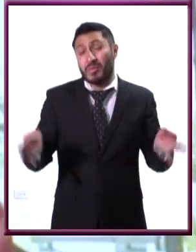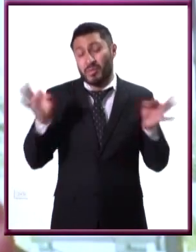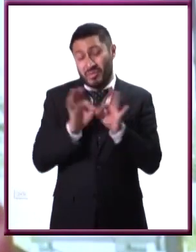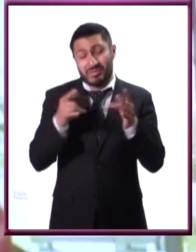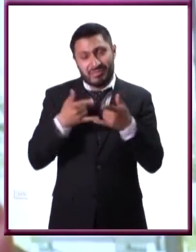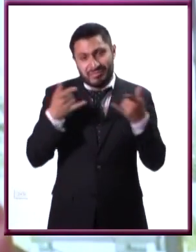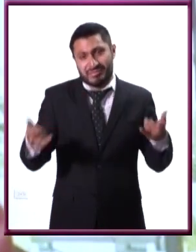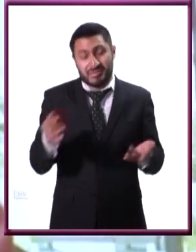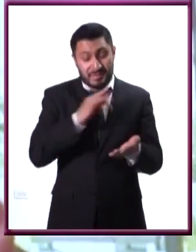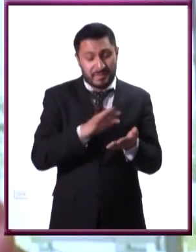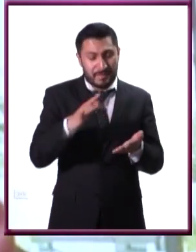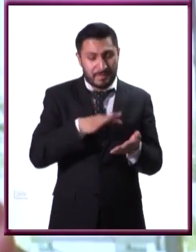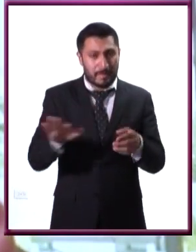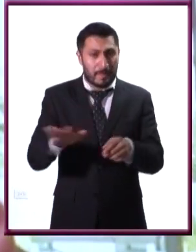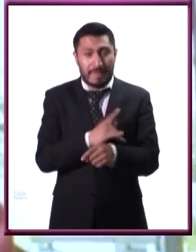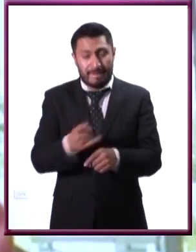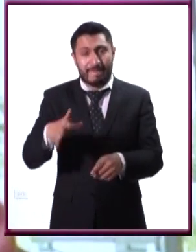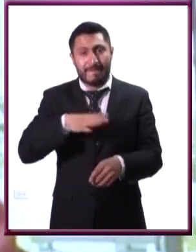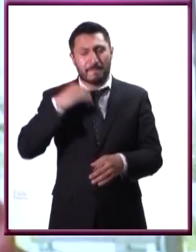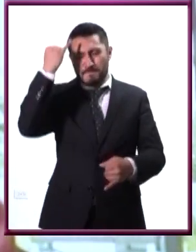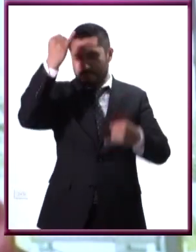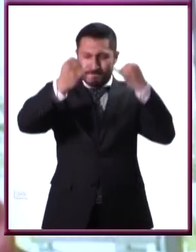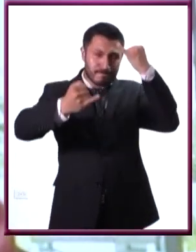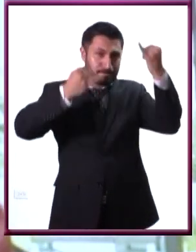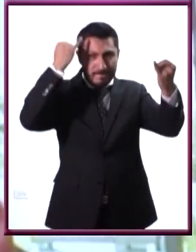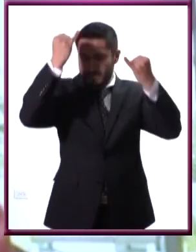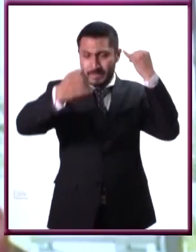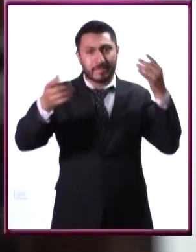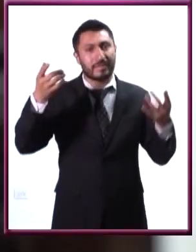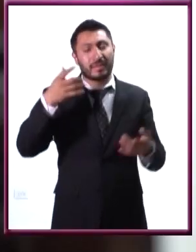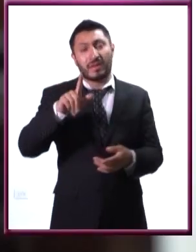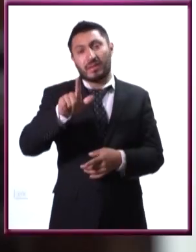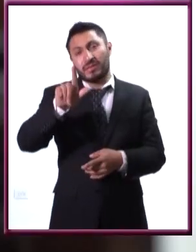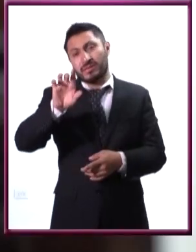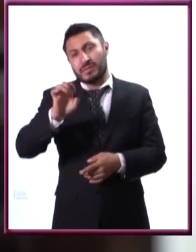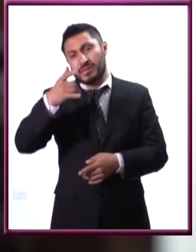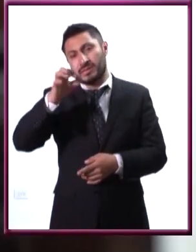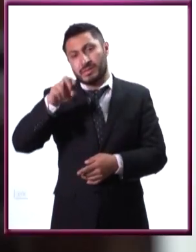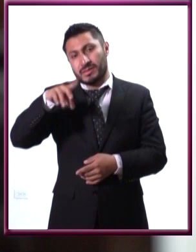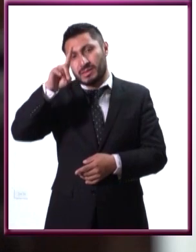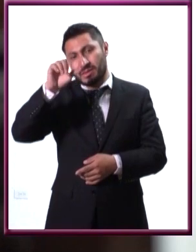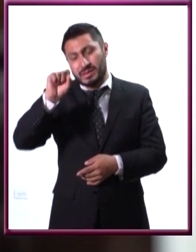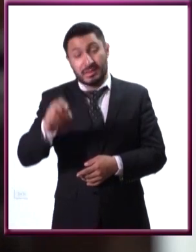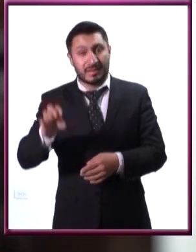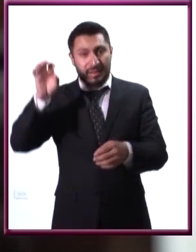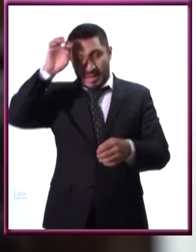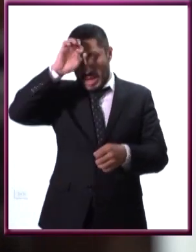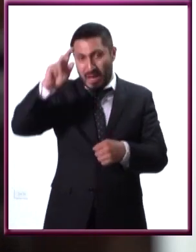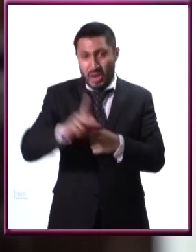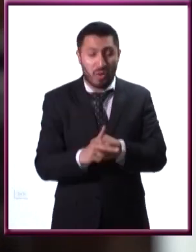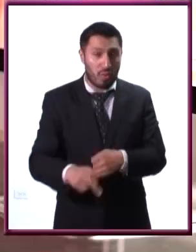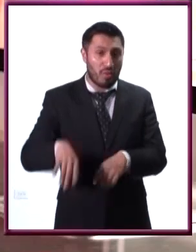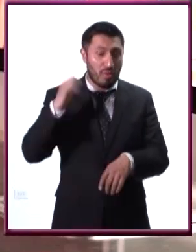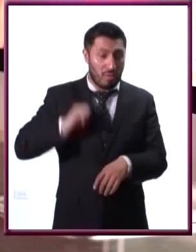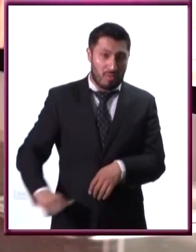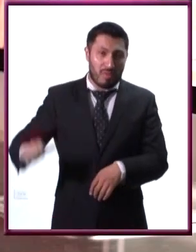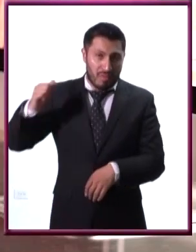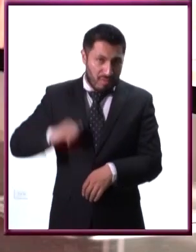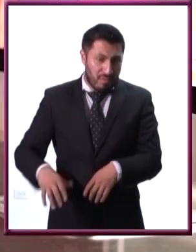cuento fundamental, porque además de que refleja mucho del imaginario, de las leyendas de la Europa, pues también